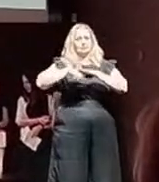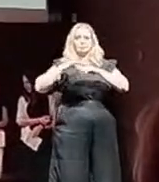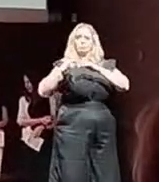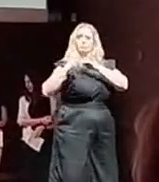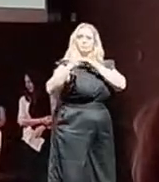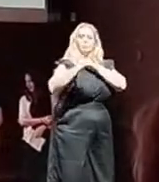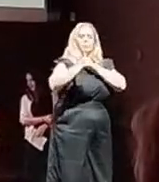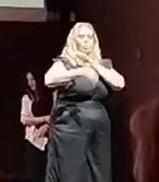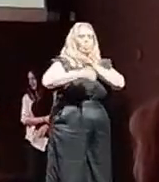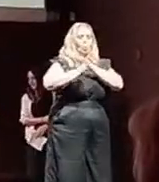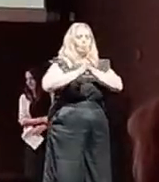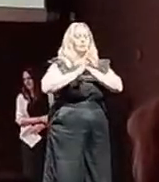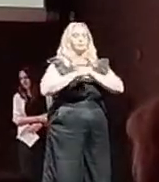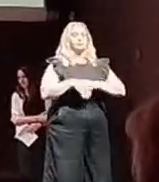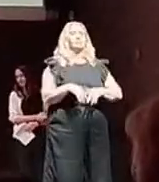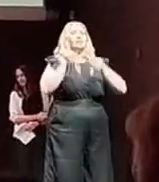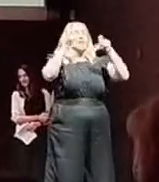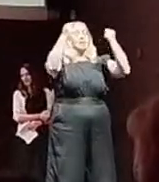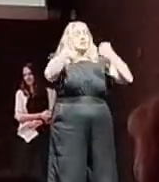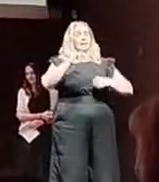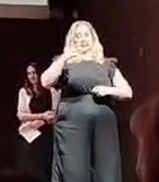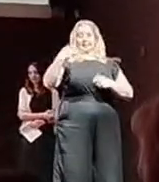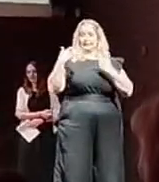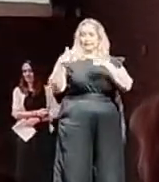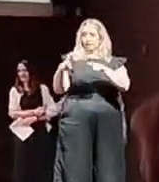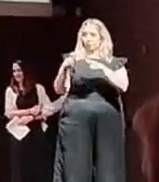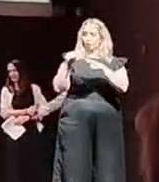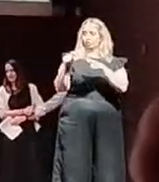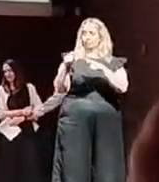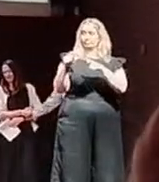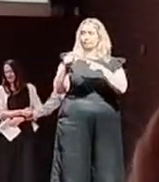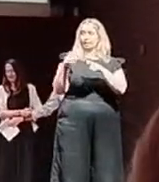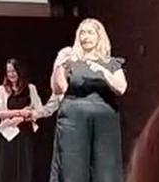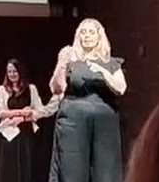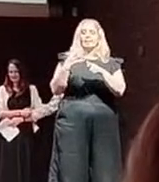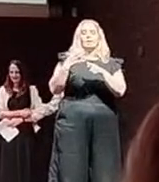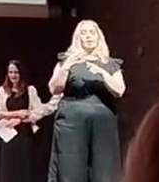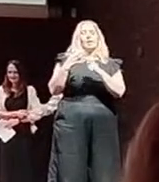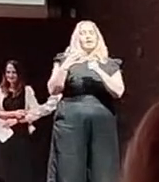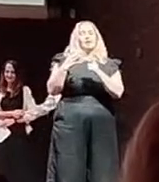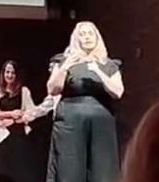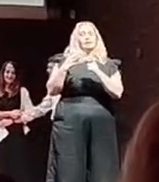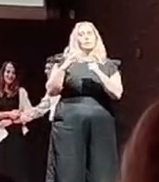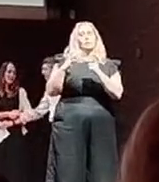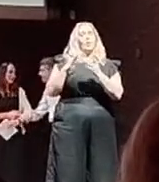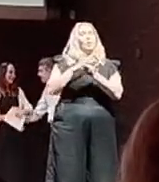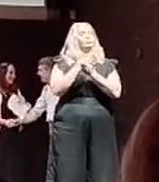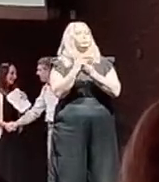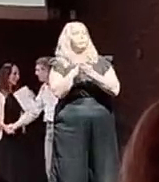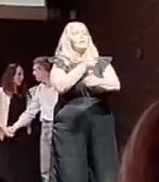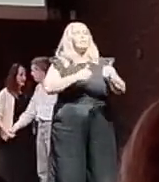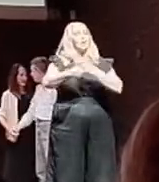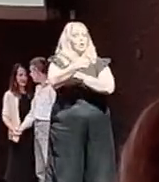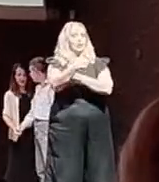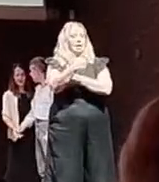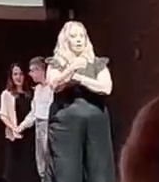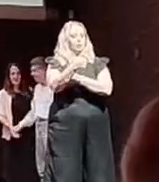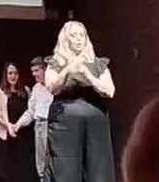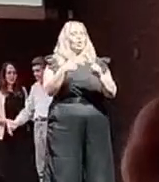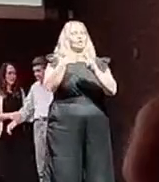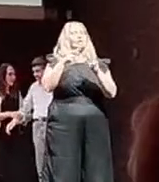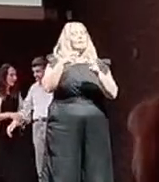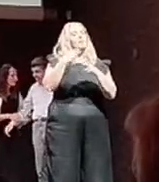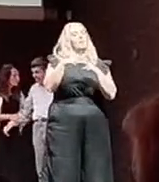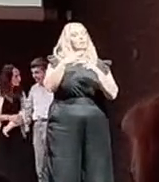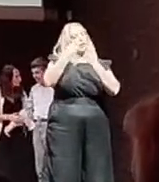sostenible. Las entidades del tercer sector deben ser consideradas interlocutores prioritarios en materia